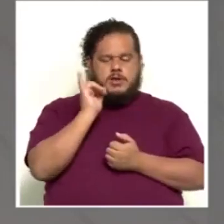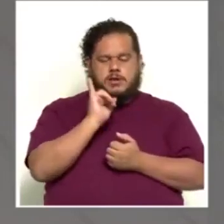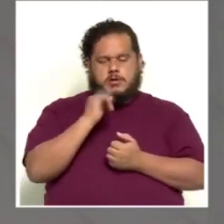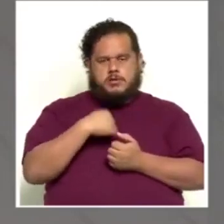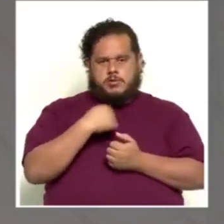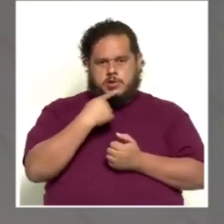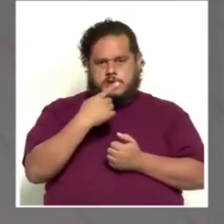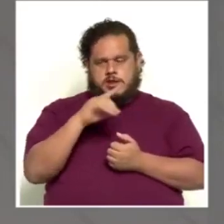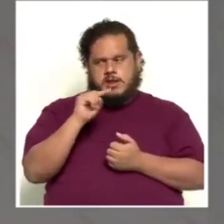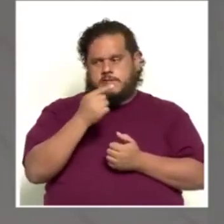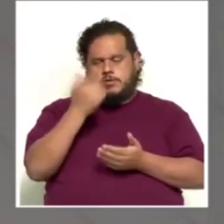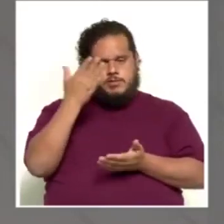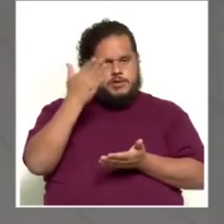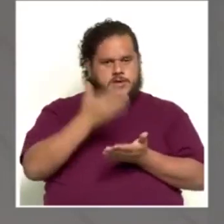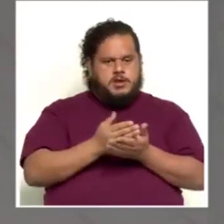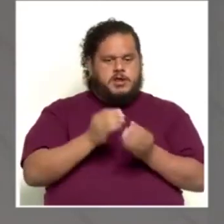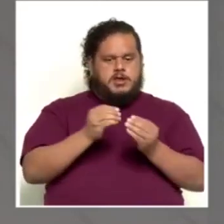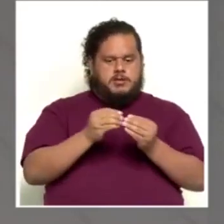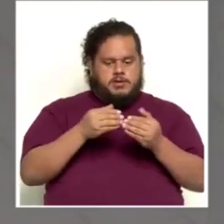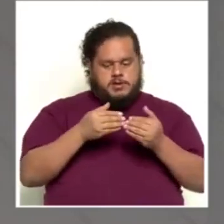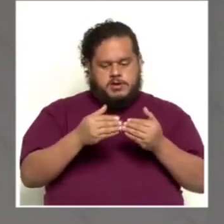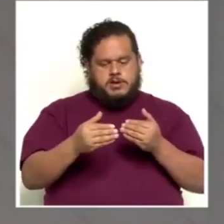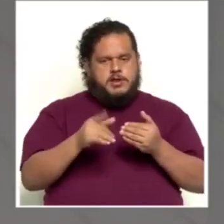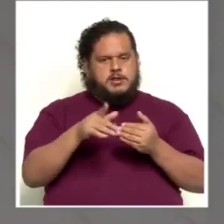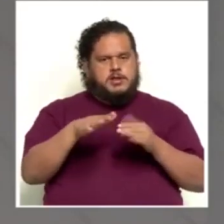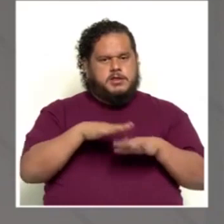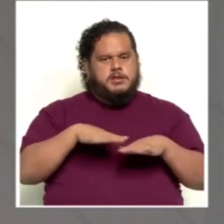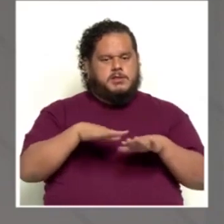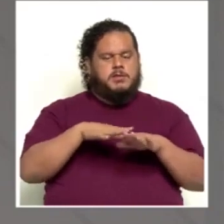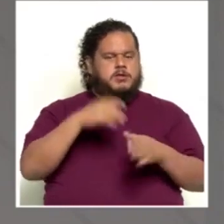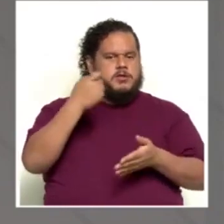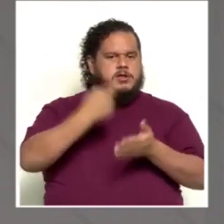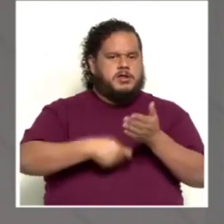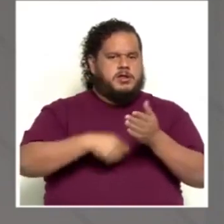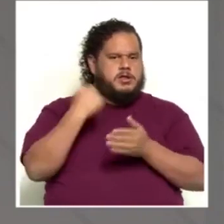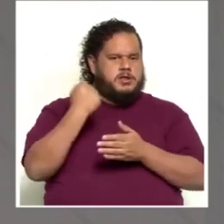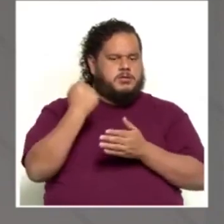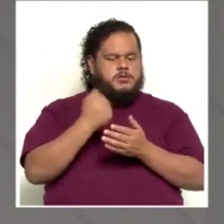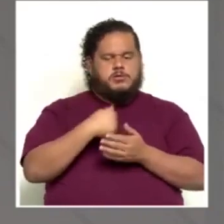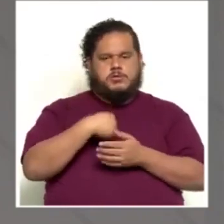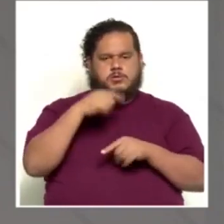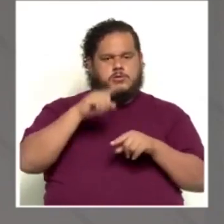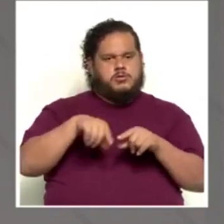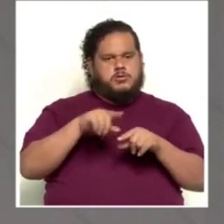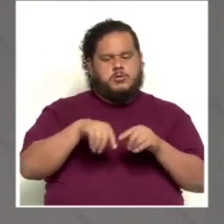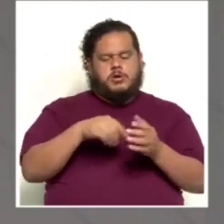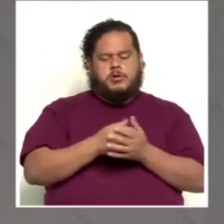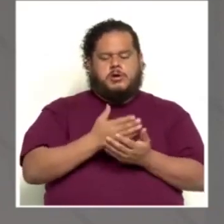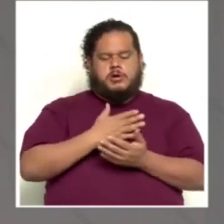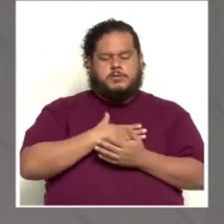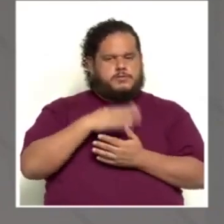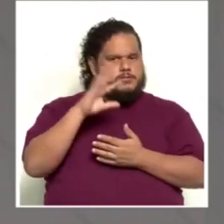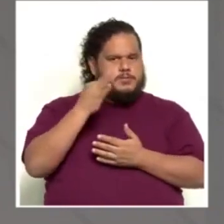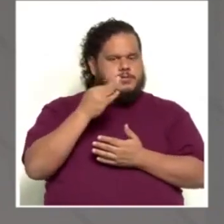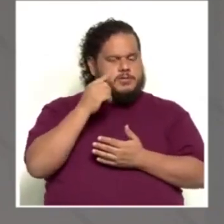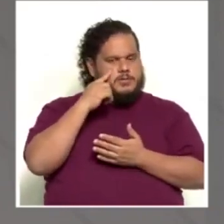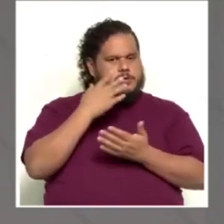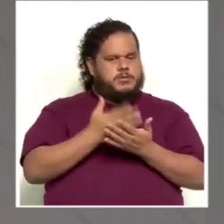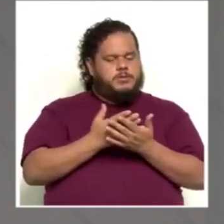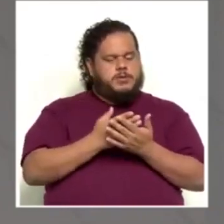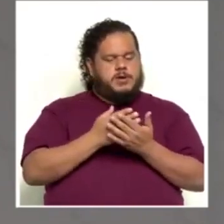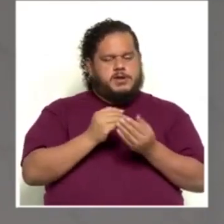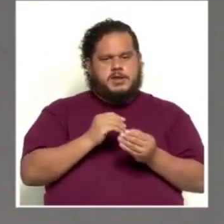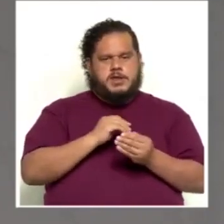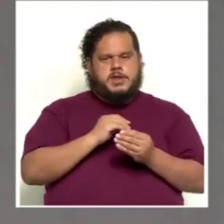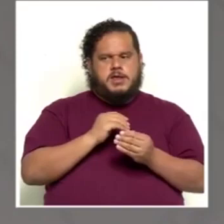intervención, es ir más allá de ese espacio, digamos, de voto duro, ¿verdad? Yo no puedo, obviamente, no hay forma de probar que